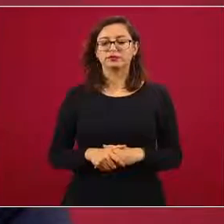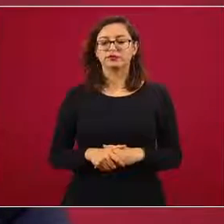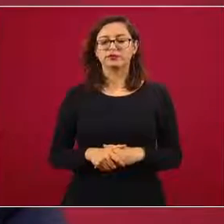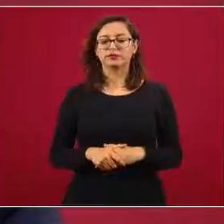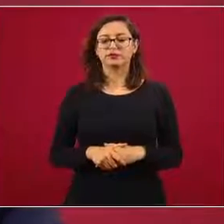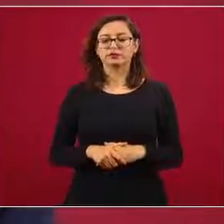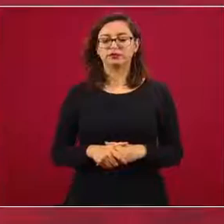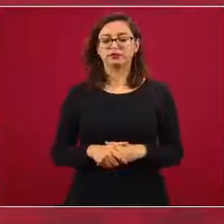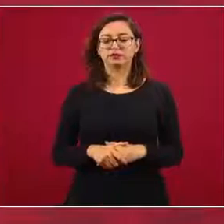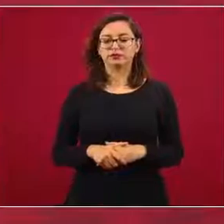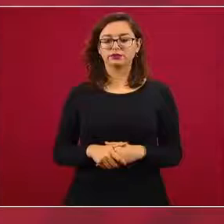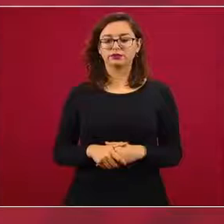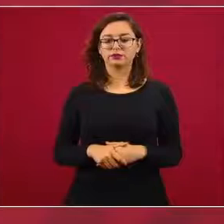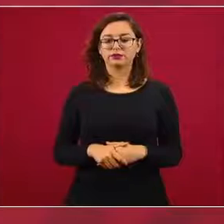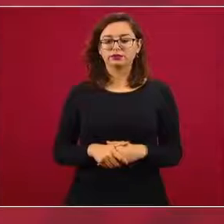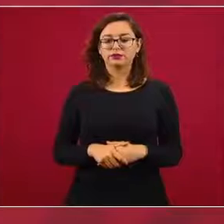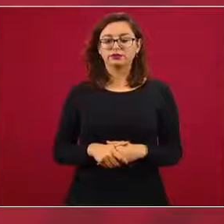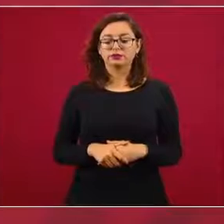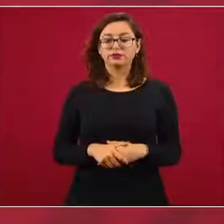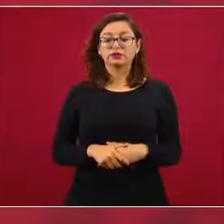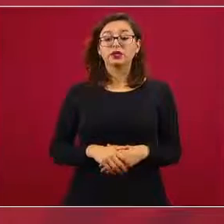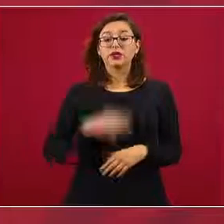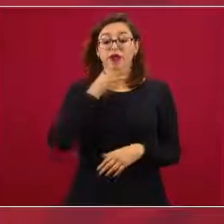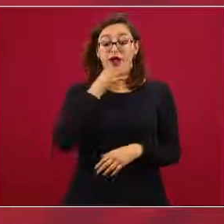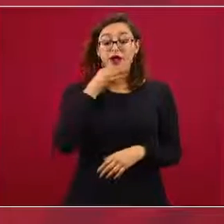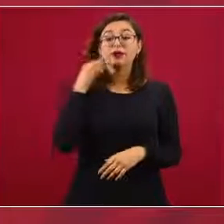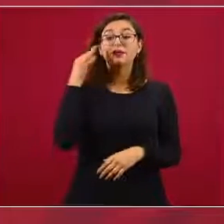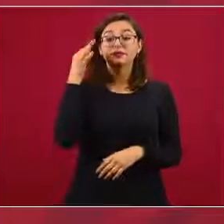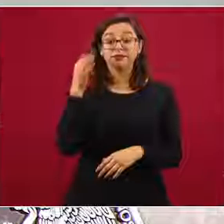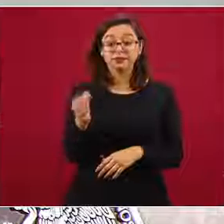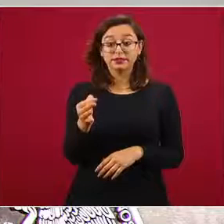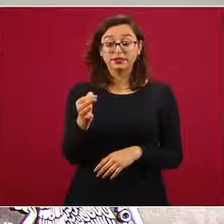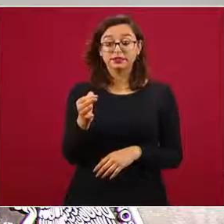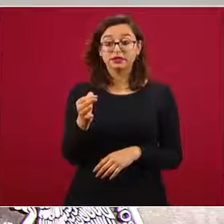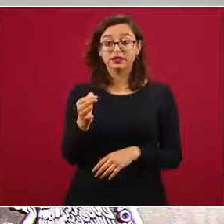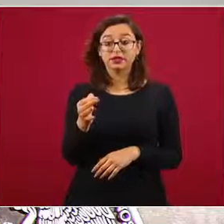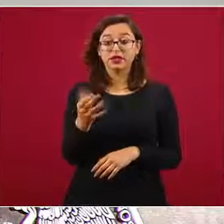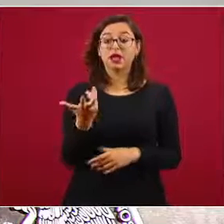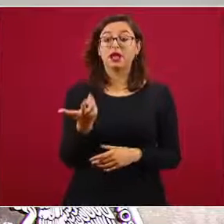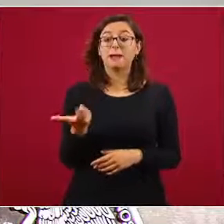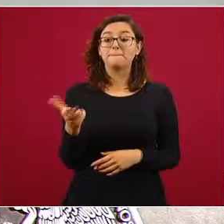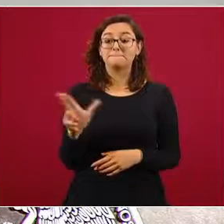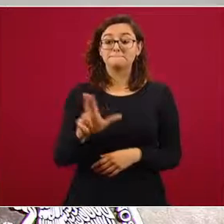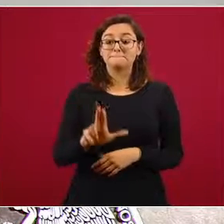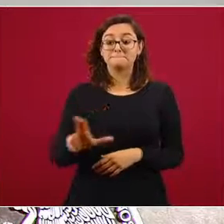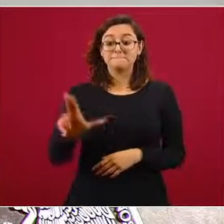De una vez les informo que el martes